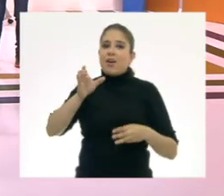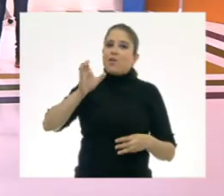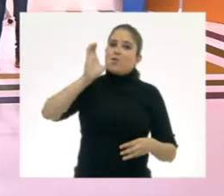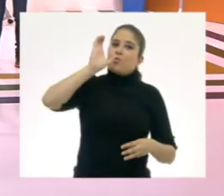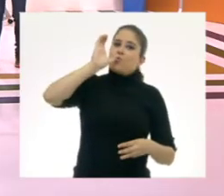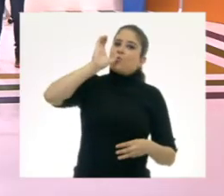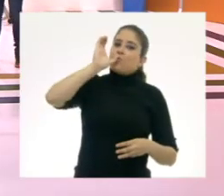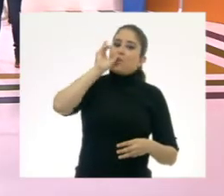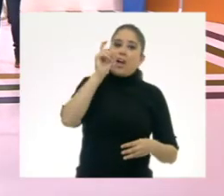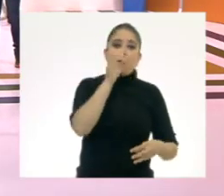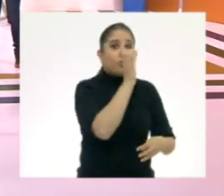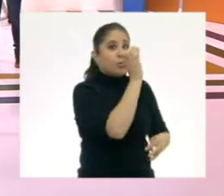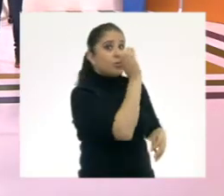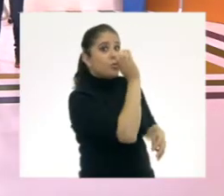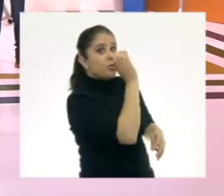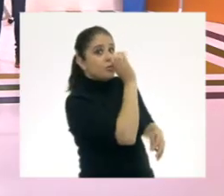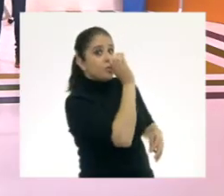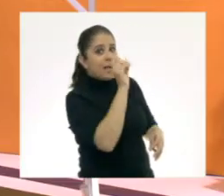agua.